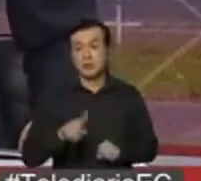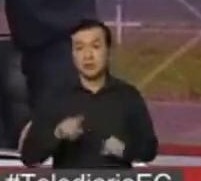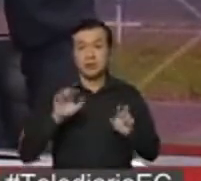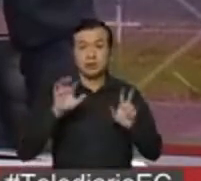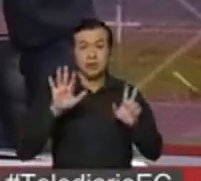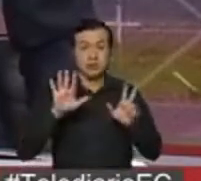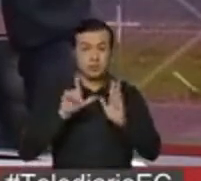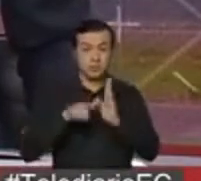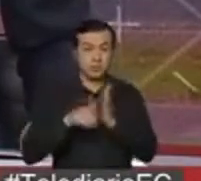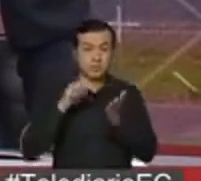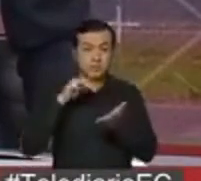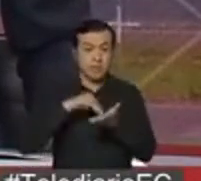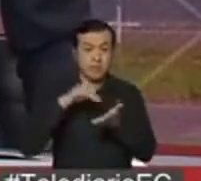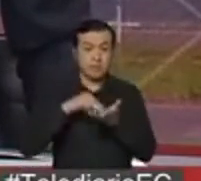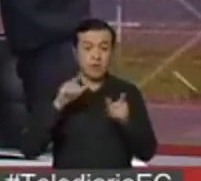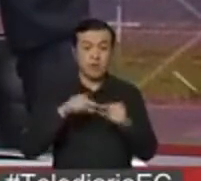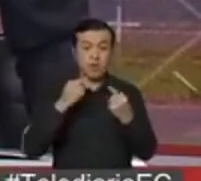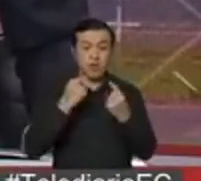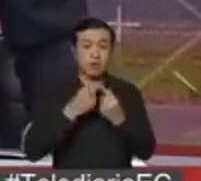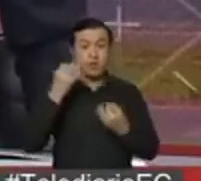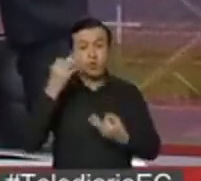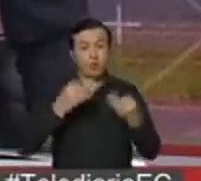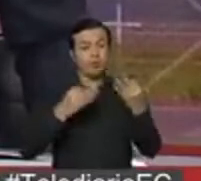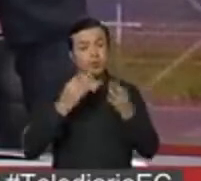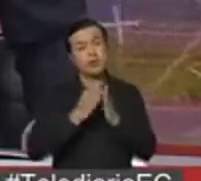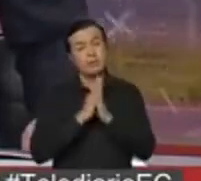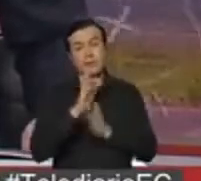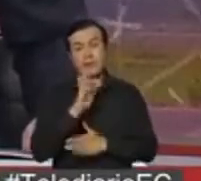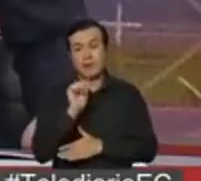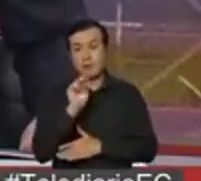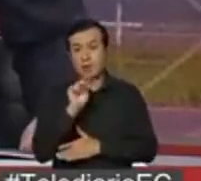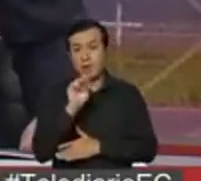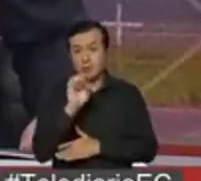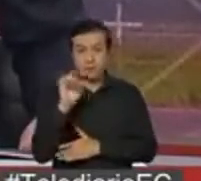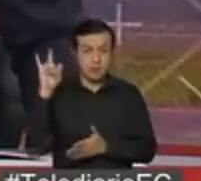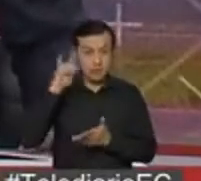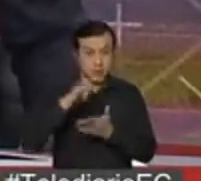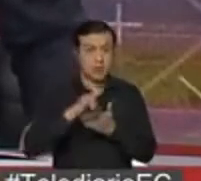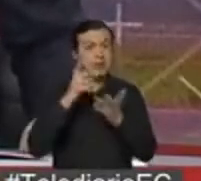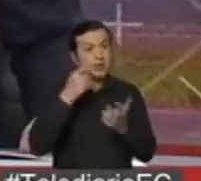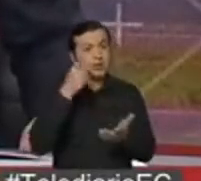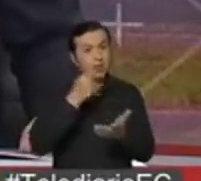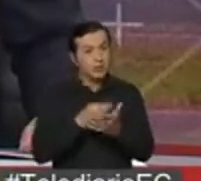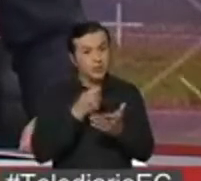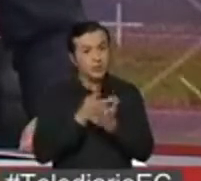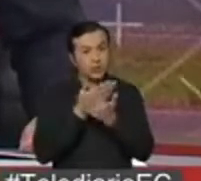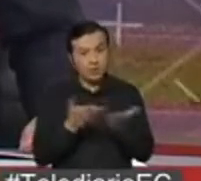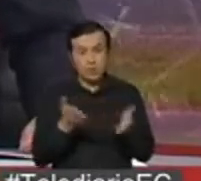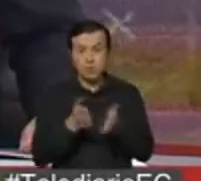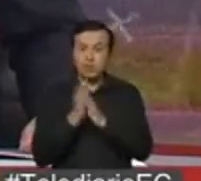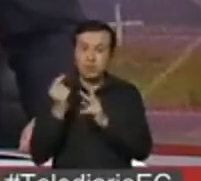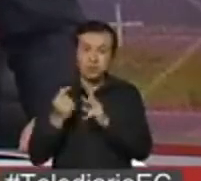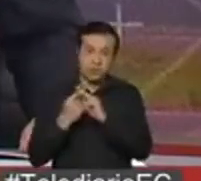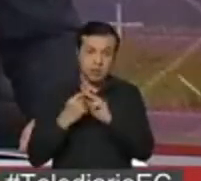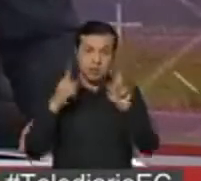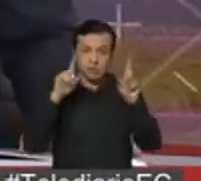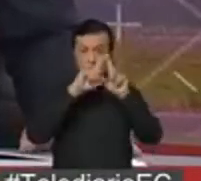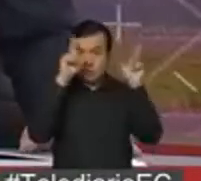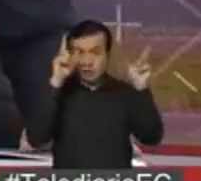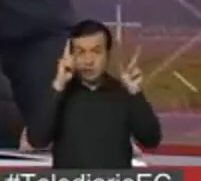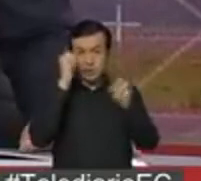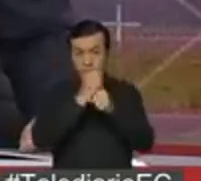7:08 de la mañana. Integrantes del colectivo Justicia para Tame proponen la opción de comprar activos a través de un crédito para que no se pierdan